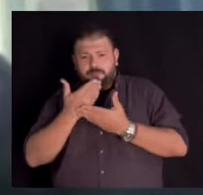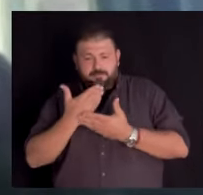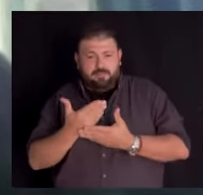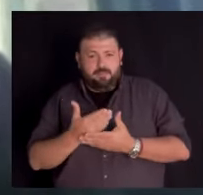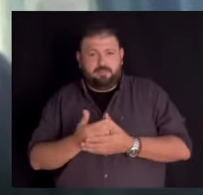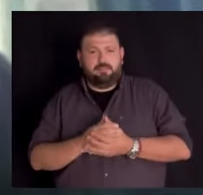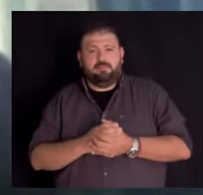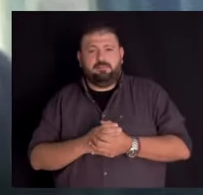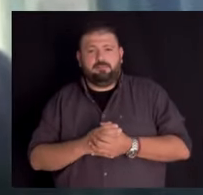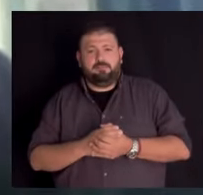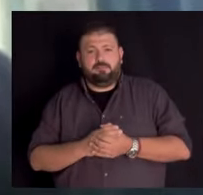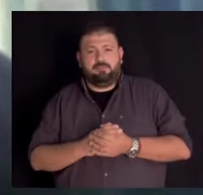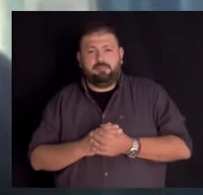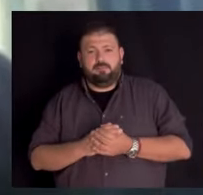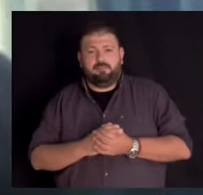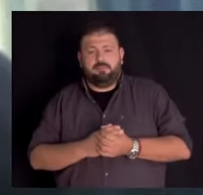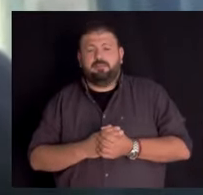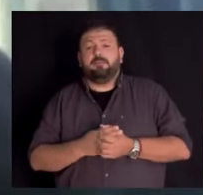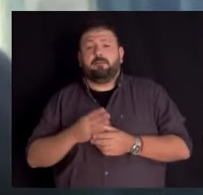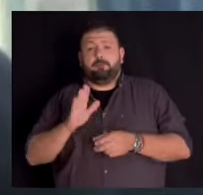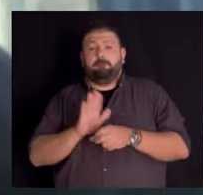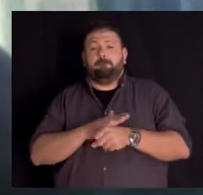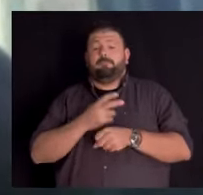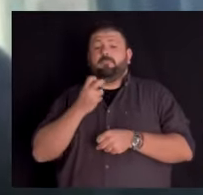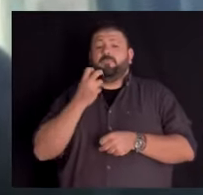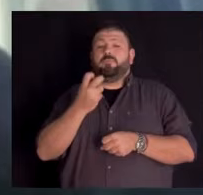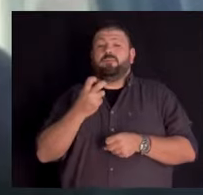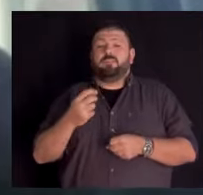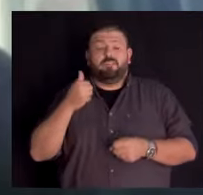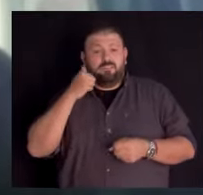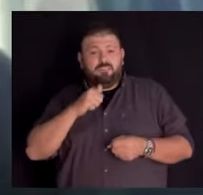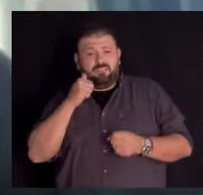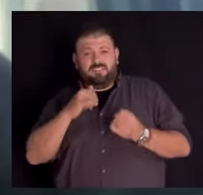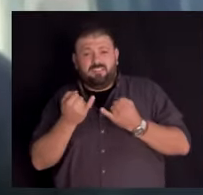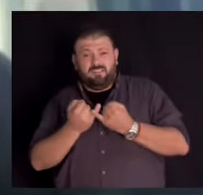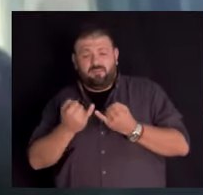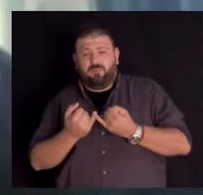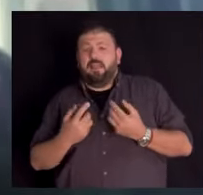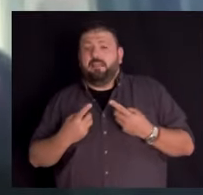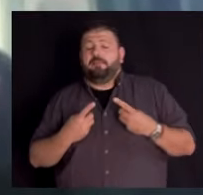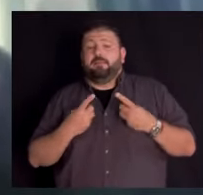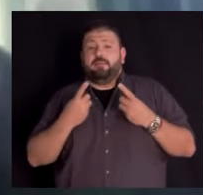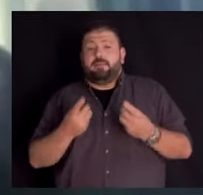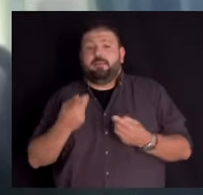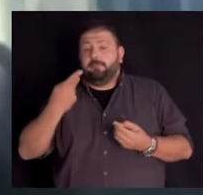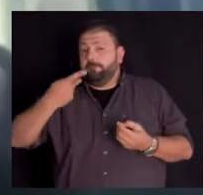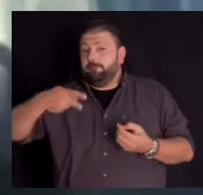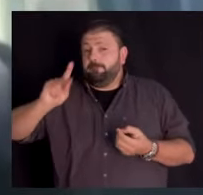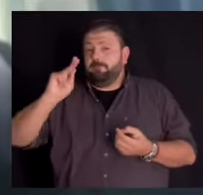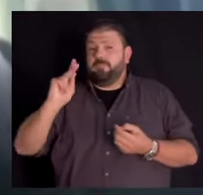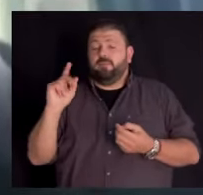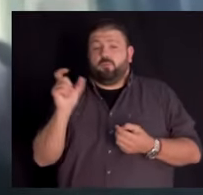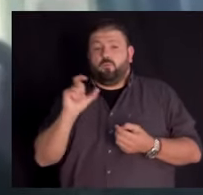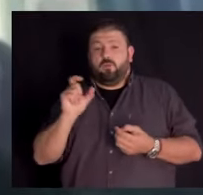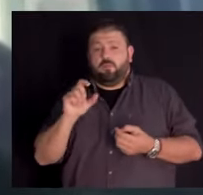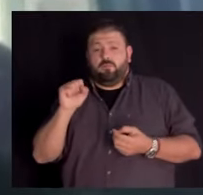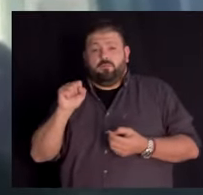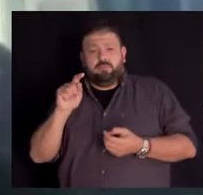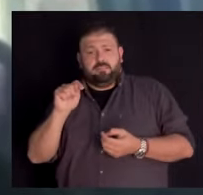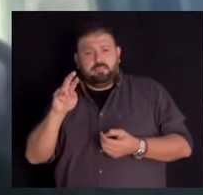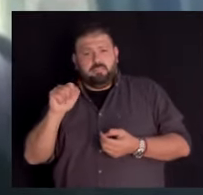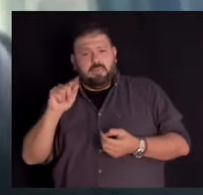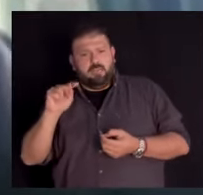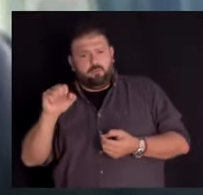¿sí? Y esto es porque actúa como un potente vasodilatador. Pero el extracto como tal,